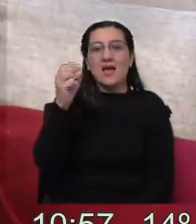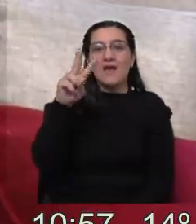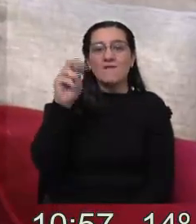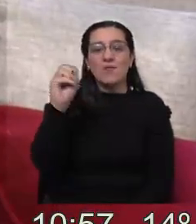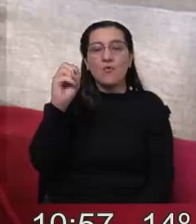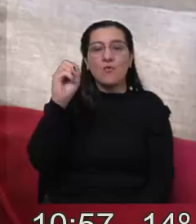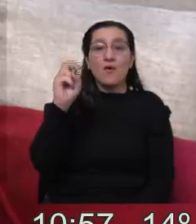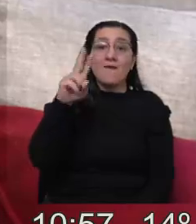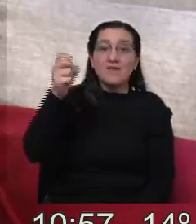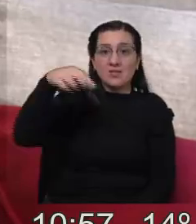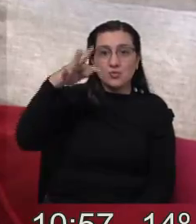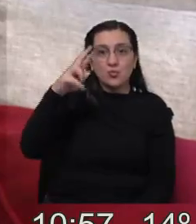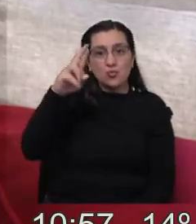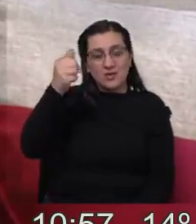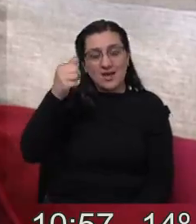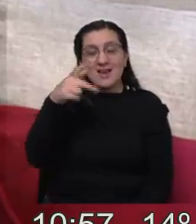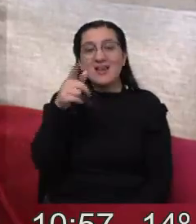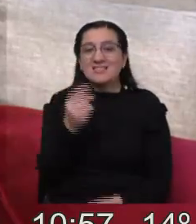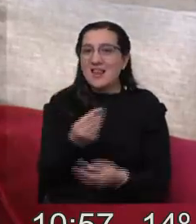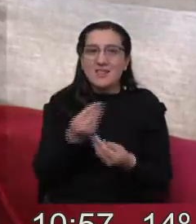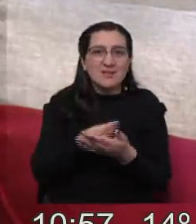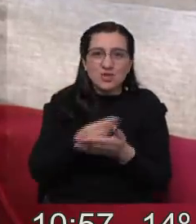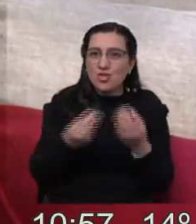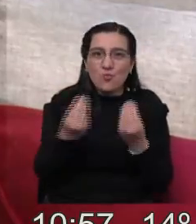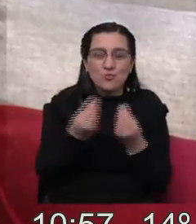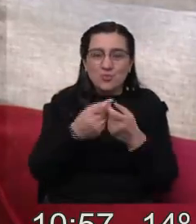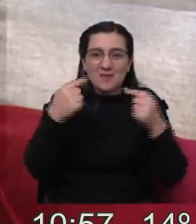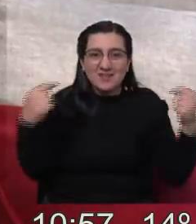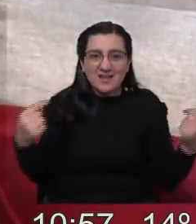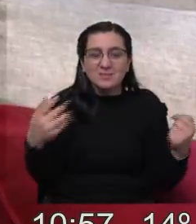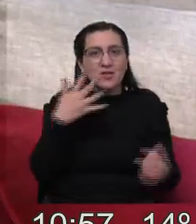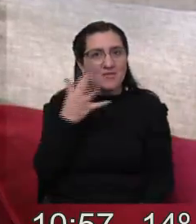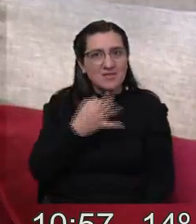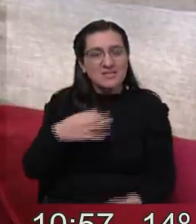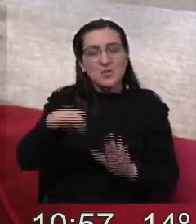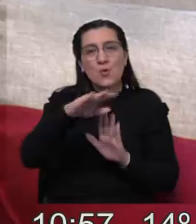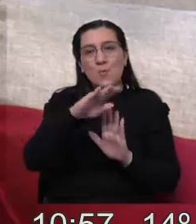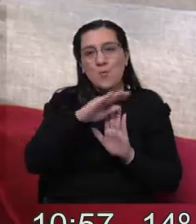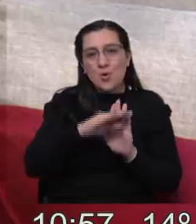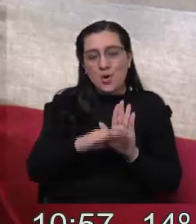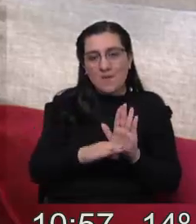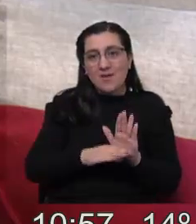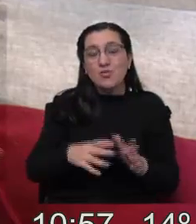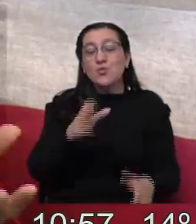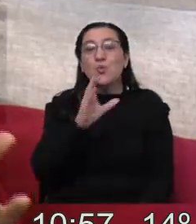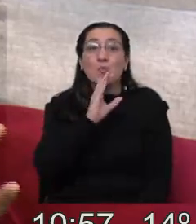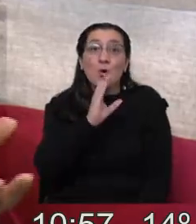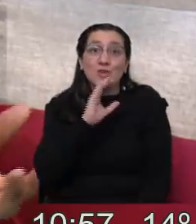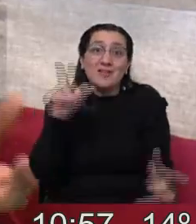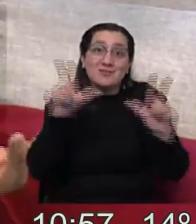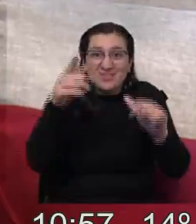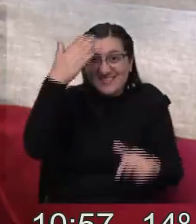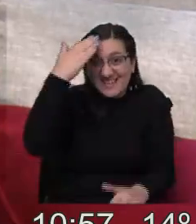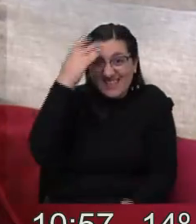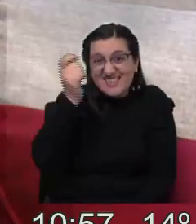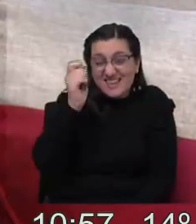es el que hacía la animación de muchos de estos materiales, porque tenía, de verdad, es un programa de humor televisivo. Ustedes saben quién es Fernando Smith,